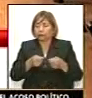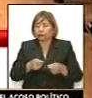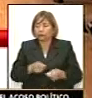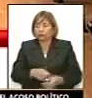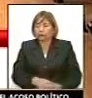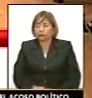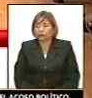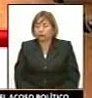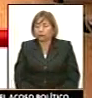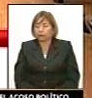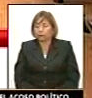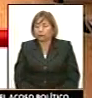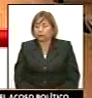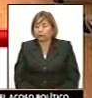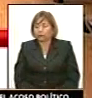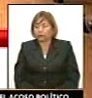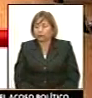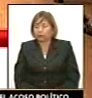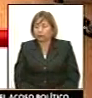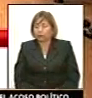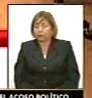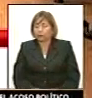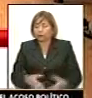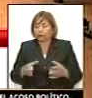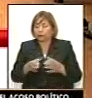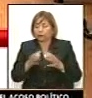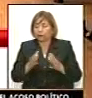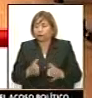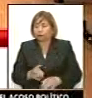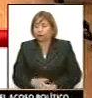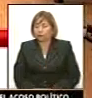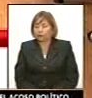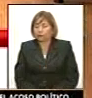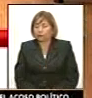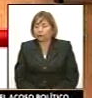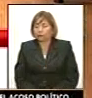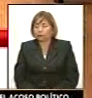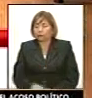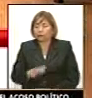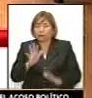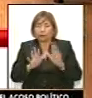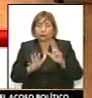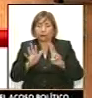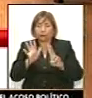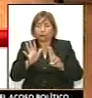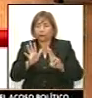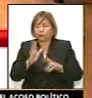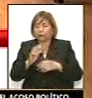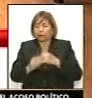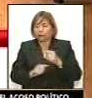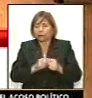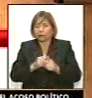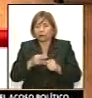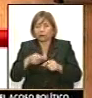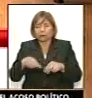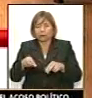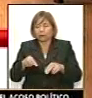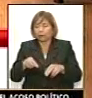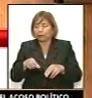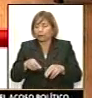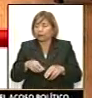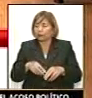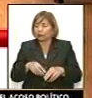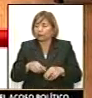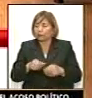mujer en nuestra patria, ¿no? Por un lado, un congresista que tiene 17 años ejerciendo su labor parlamentaria sin